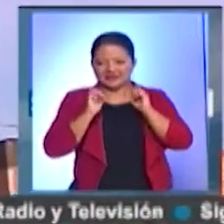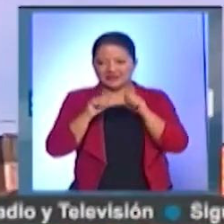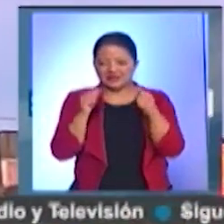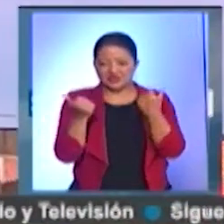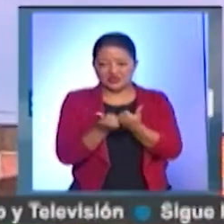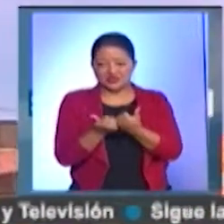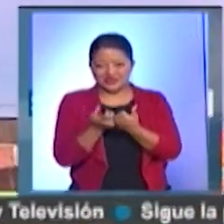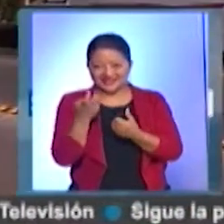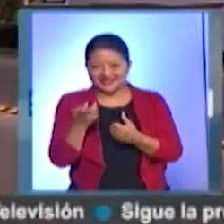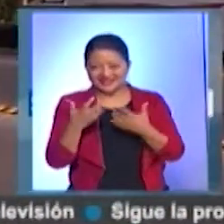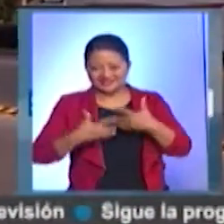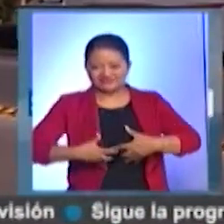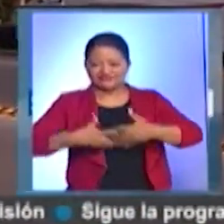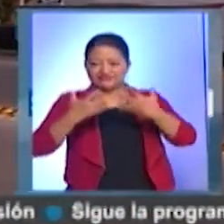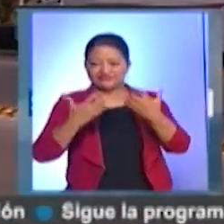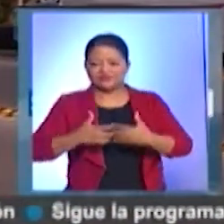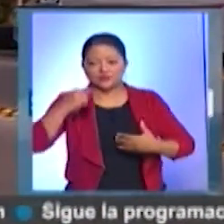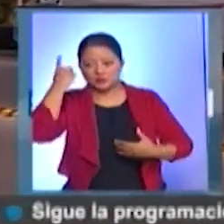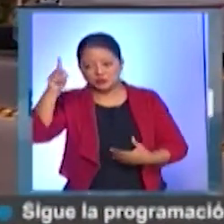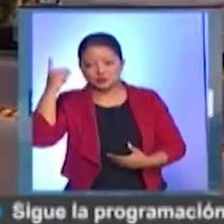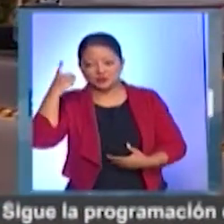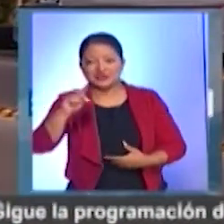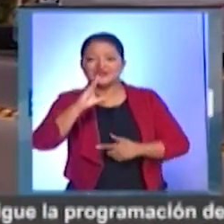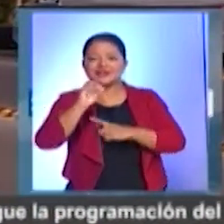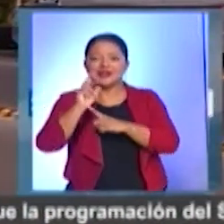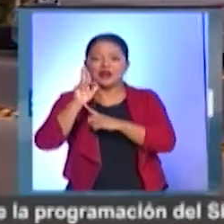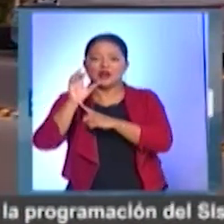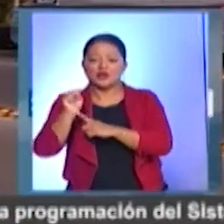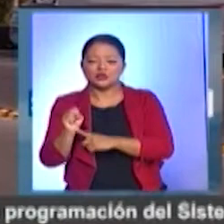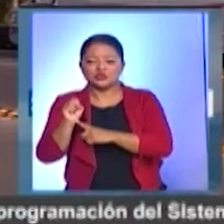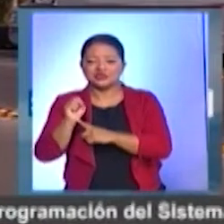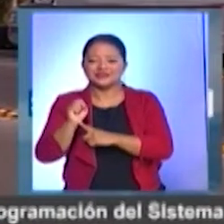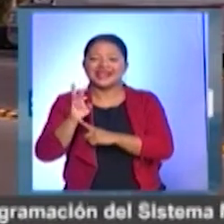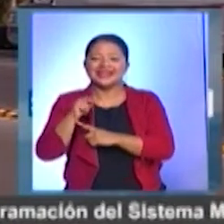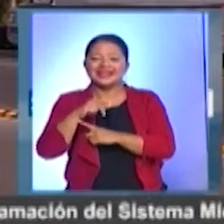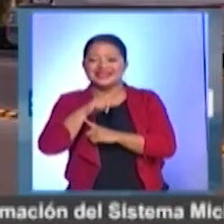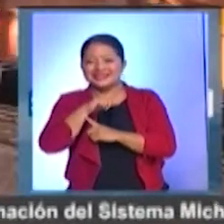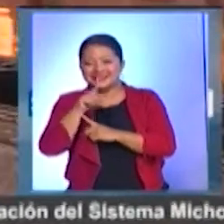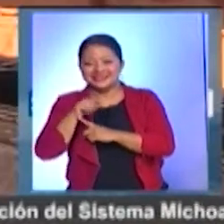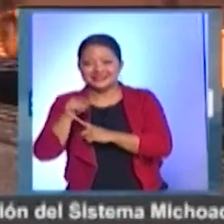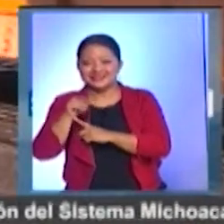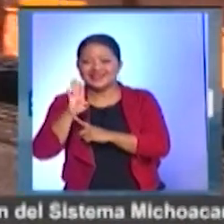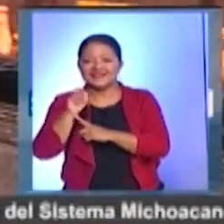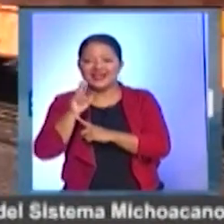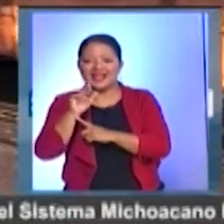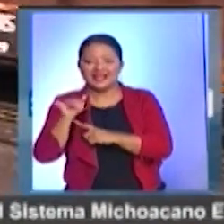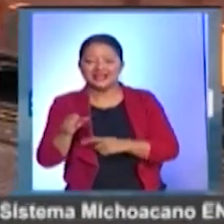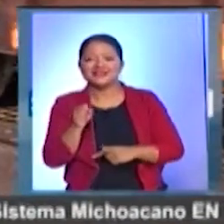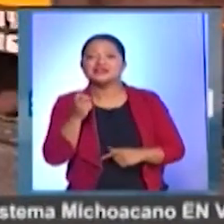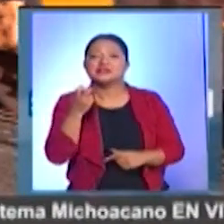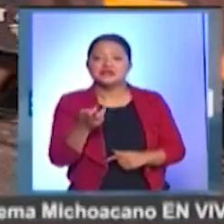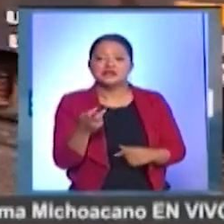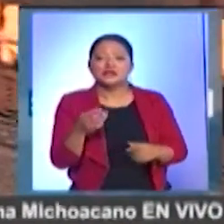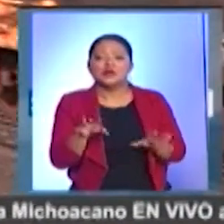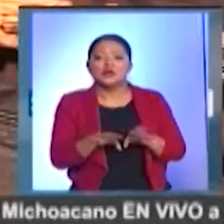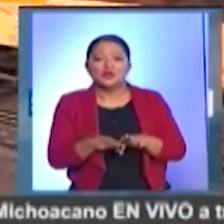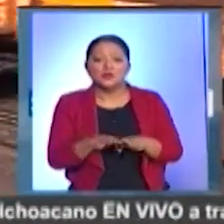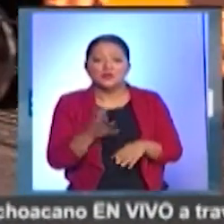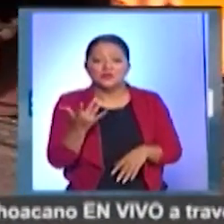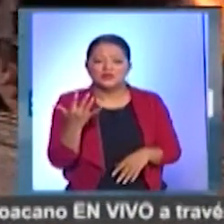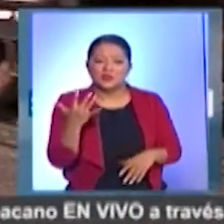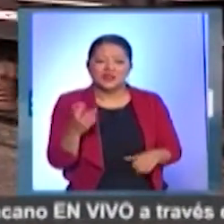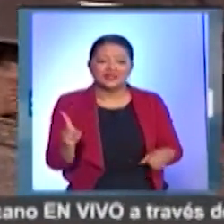industriales de la entidad carlos enríquez barajas el representante de los industriales puntualizó que en los más de